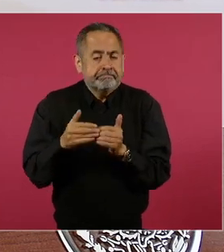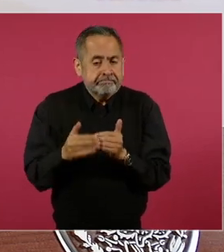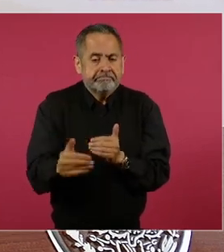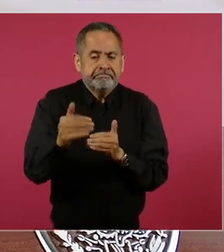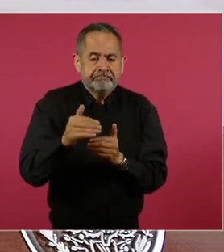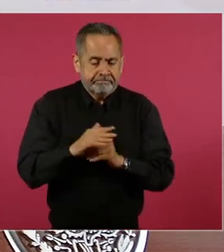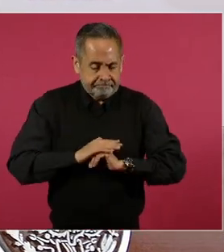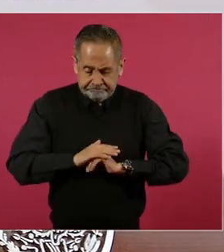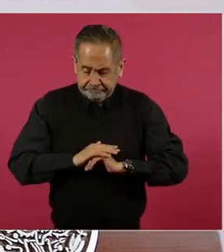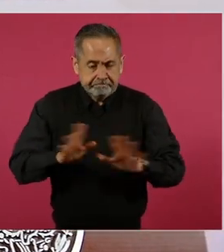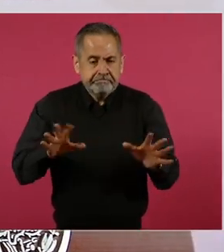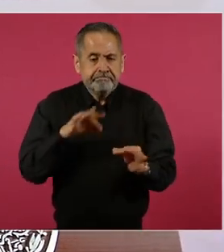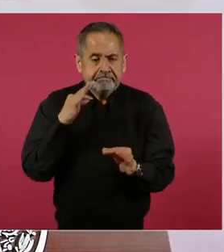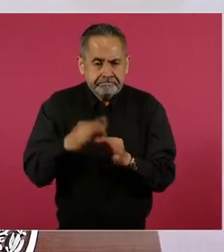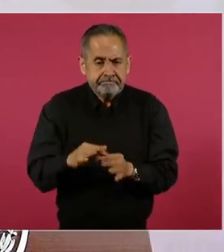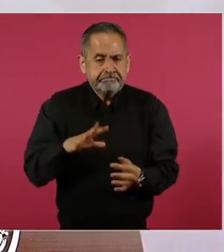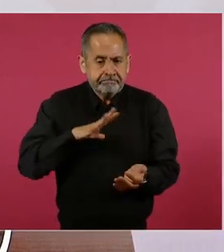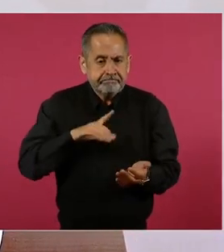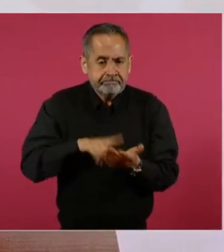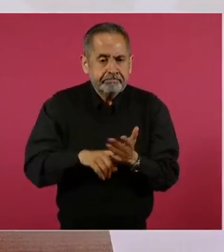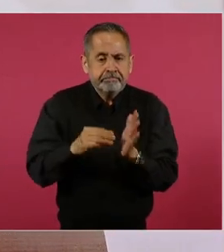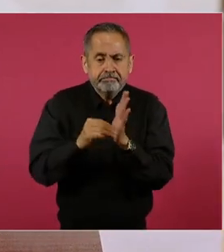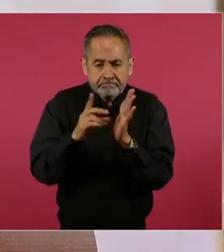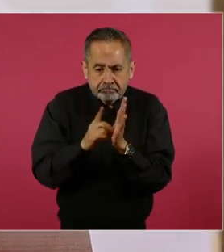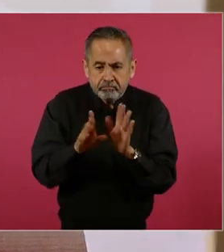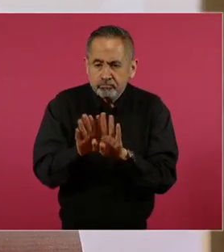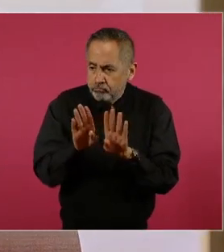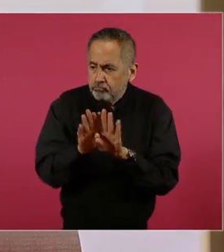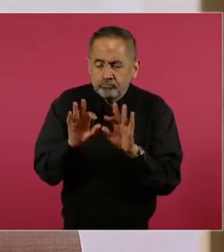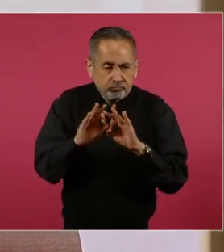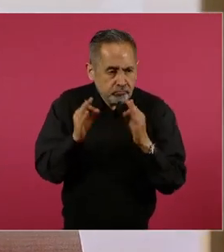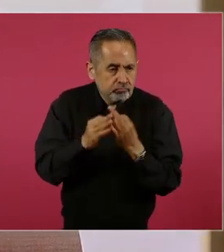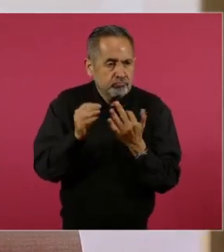ya existe un método de trabajo.